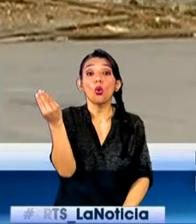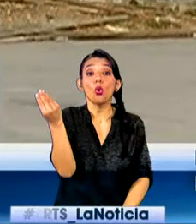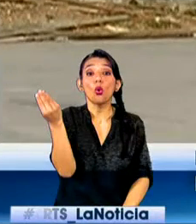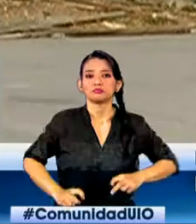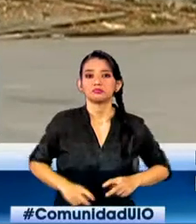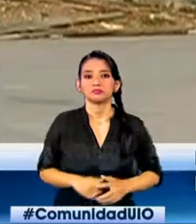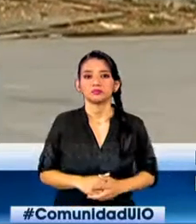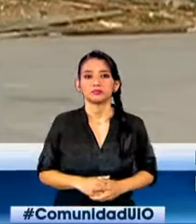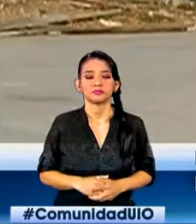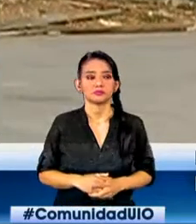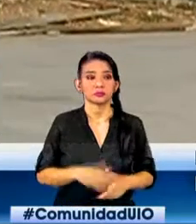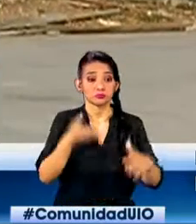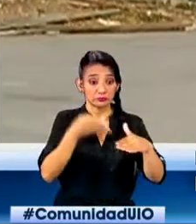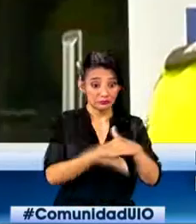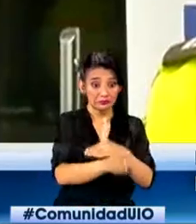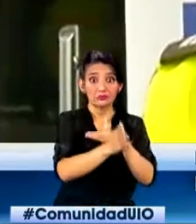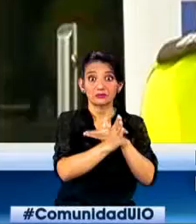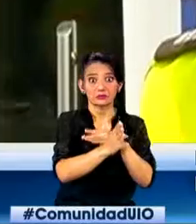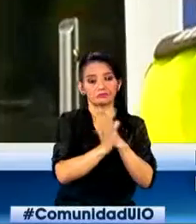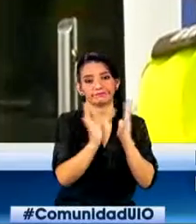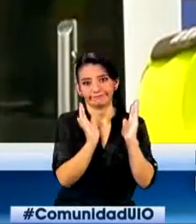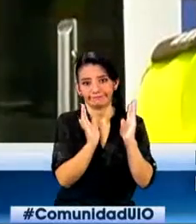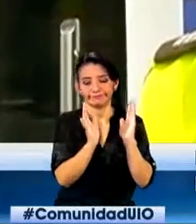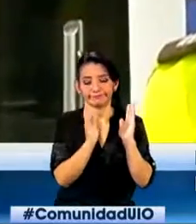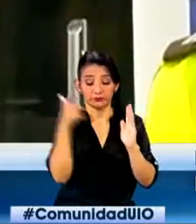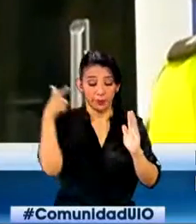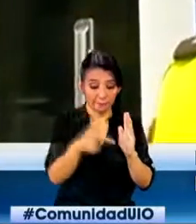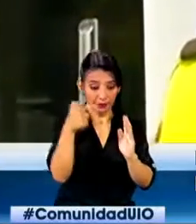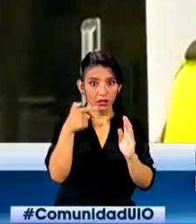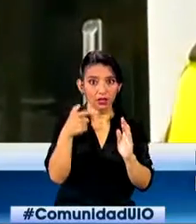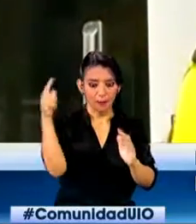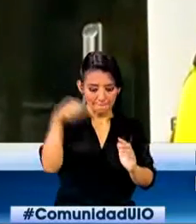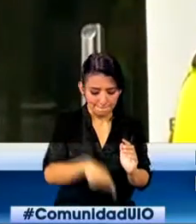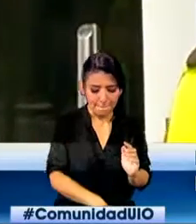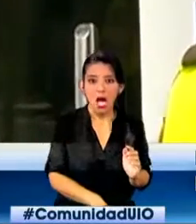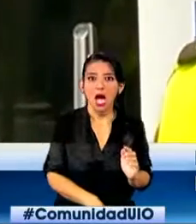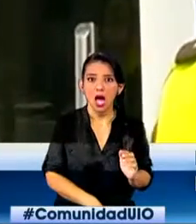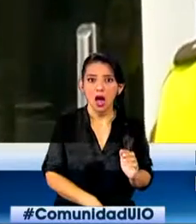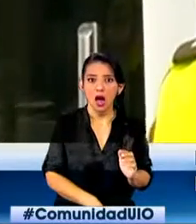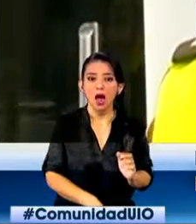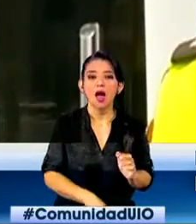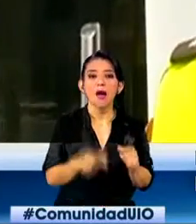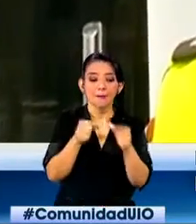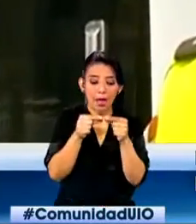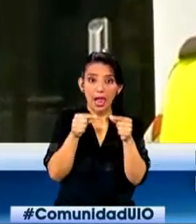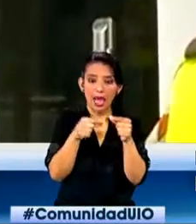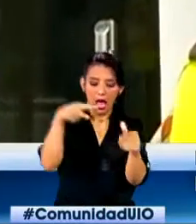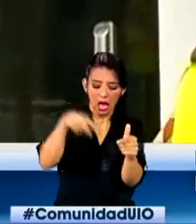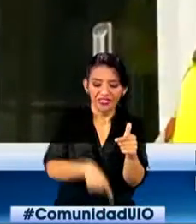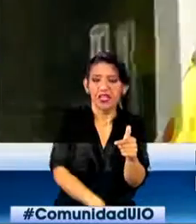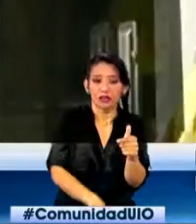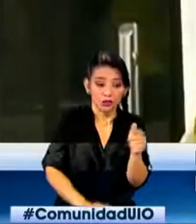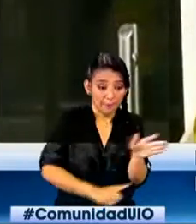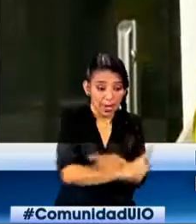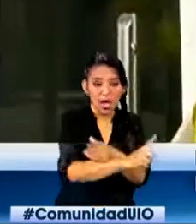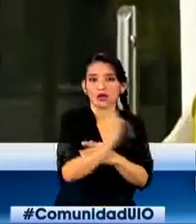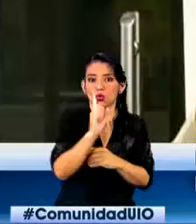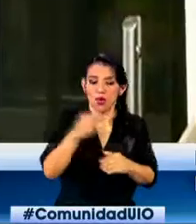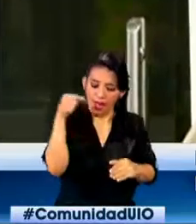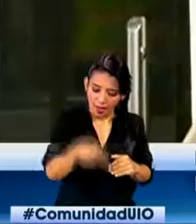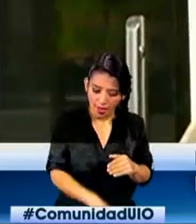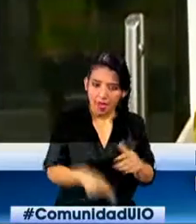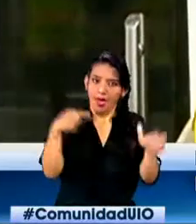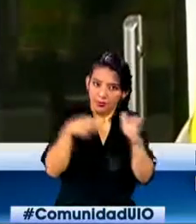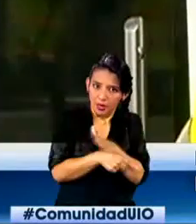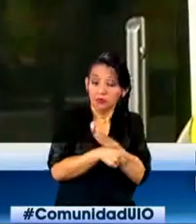un orificio de entrada no hay orificio de salida, lo que se presume que la ojiva se encontraba dentro del fémur. Y con